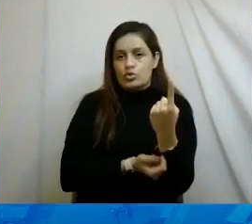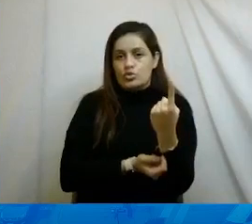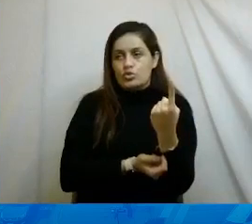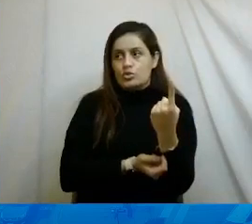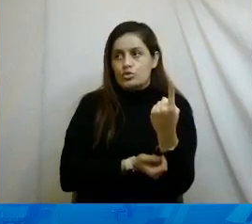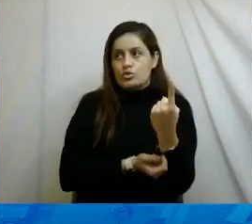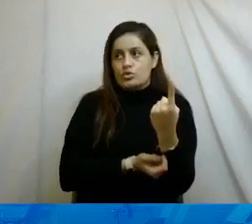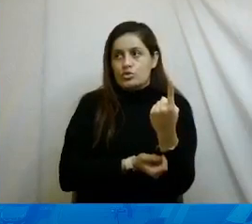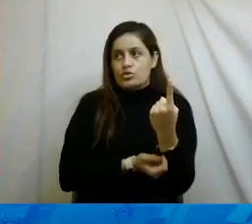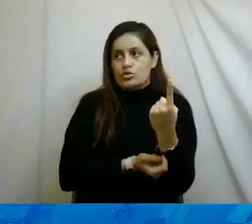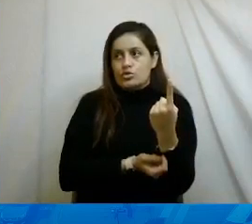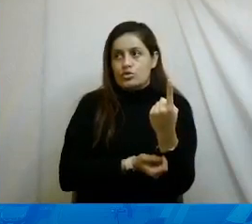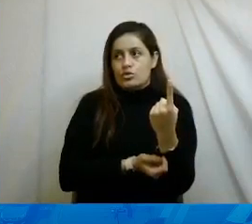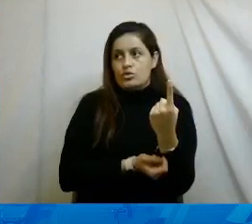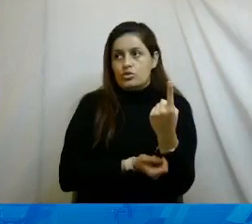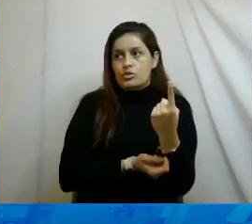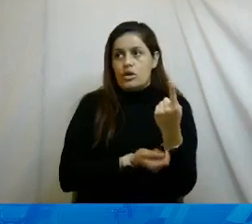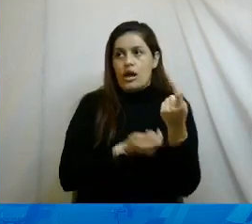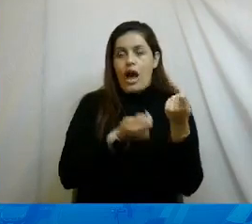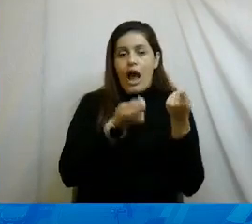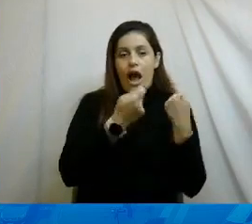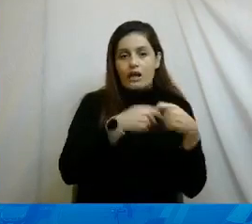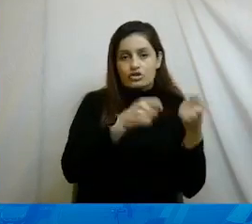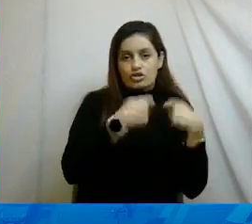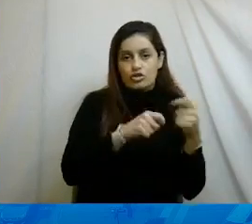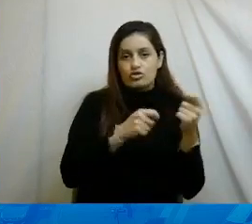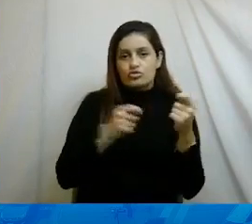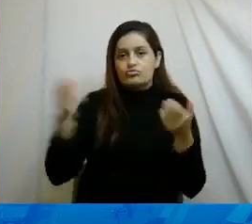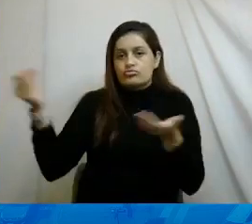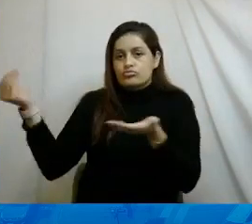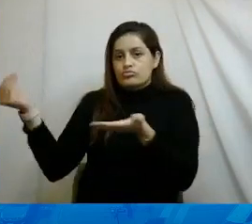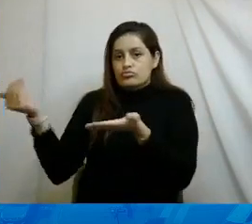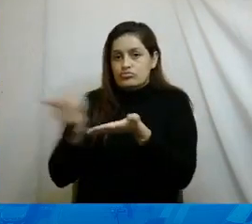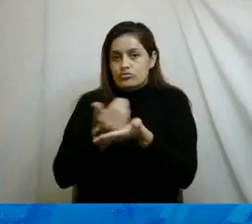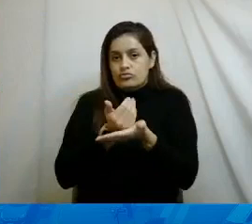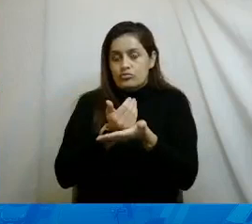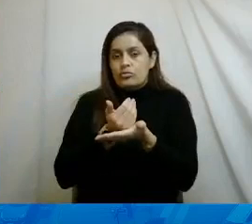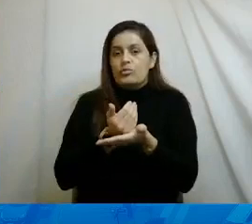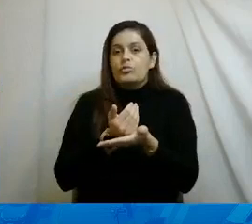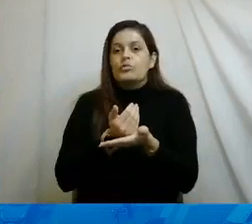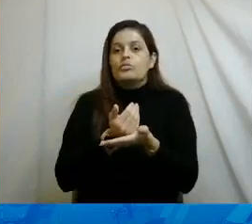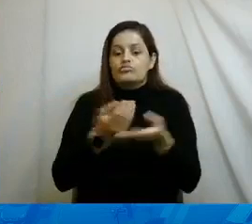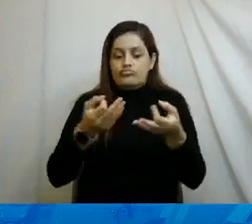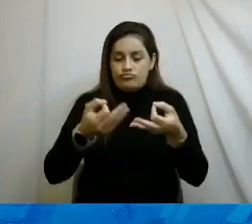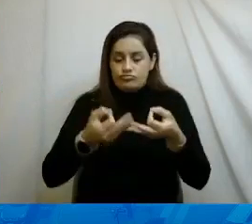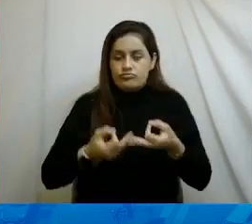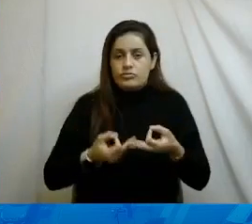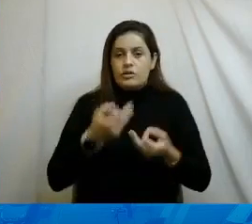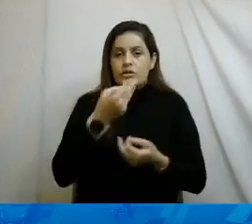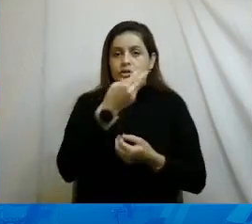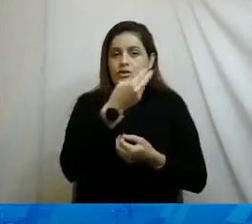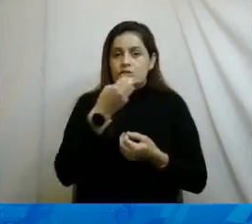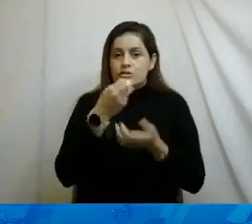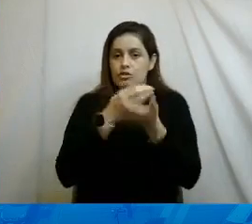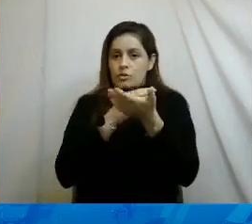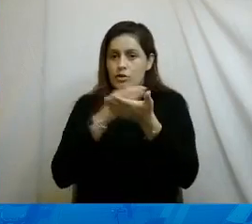decir, gastos, ingresos, un superávit de 300 millones. En la partida, ¿cierto?, de las